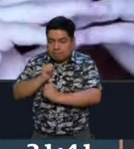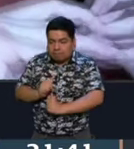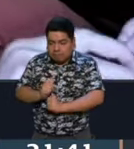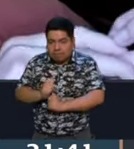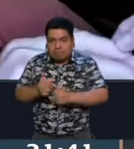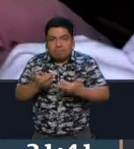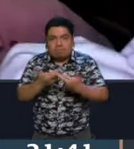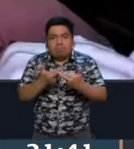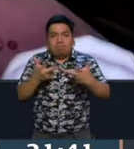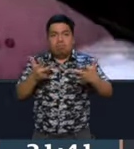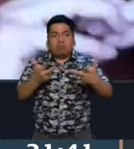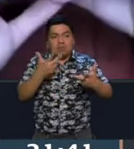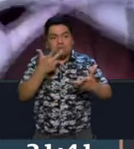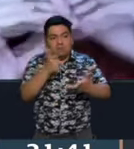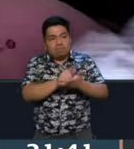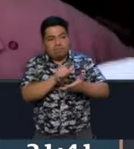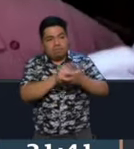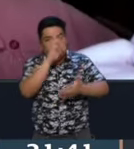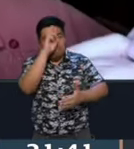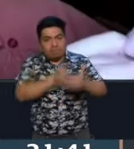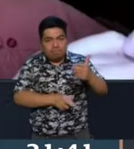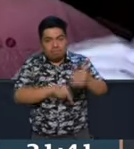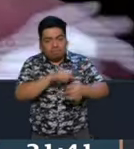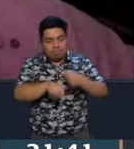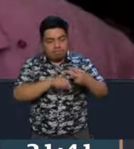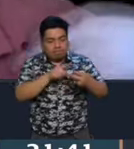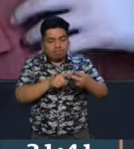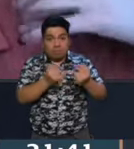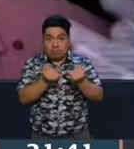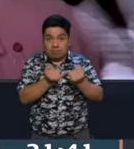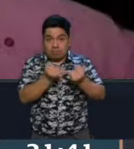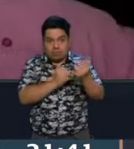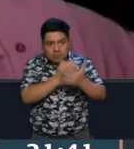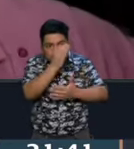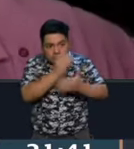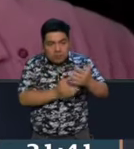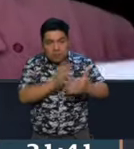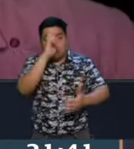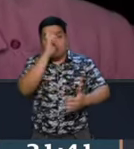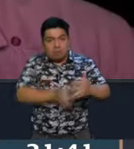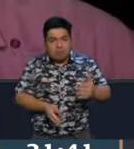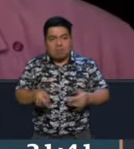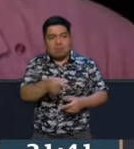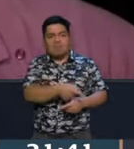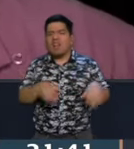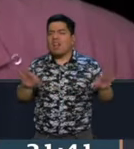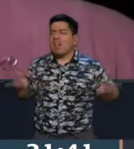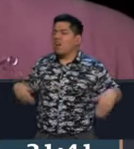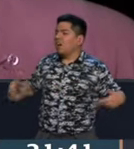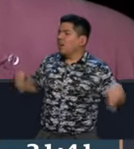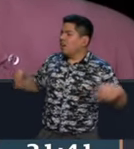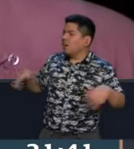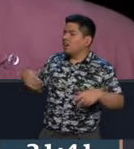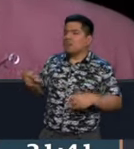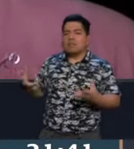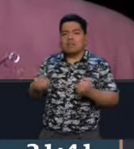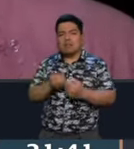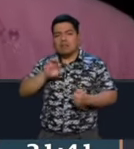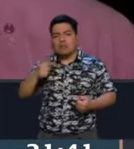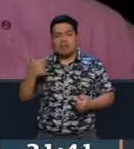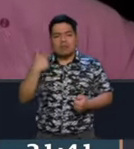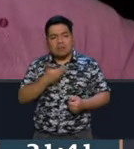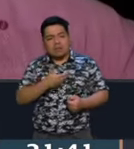rompieron no solamente la ley internacional, sino la propia ley ecuatoriana y que siguen haciendo lo que se les da la gana con el ex vicepresidente?